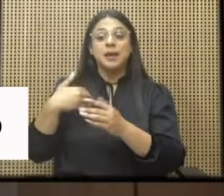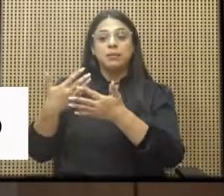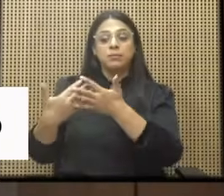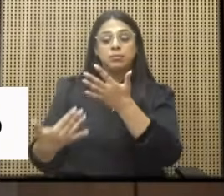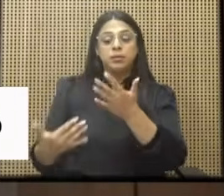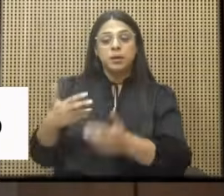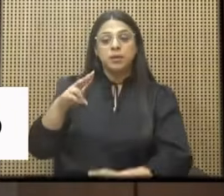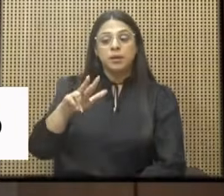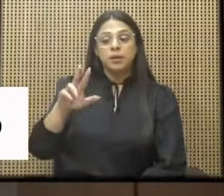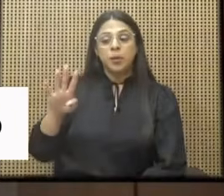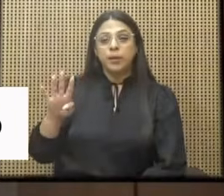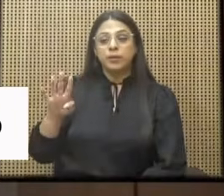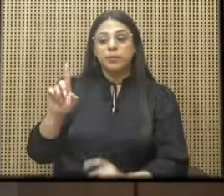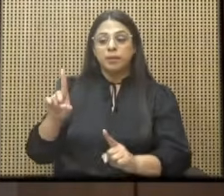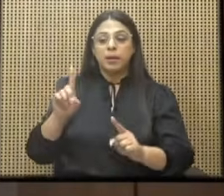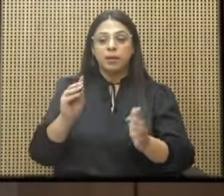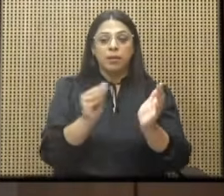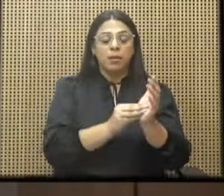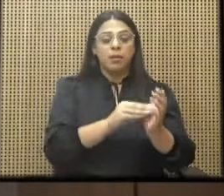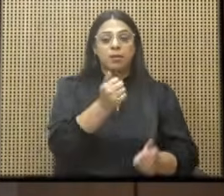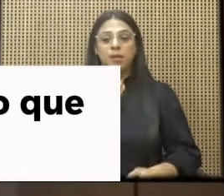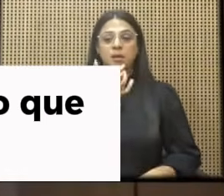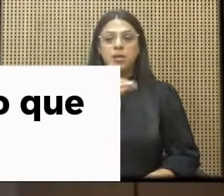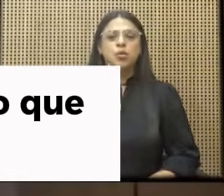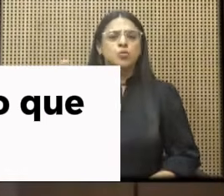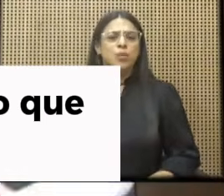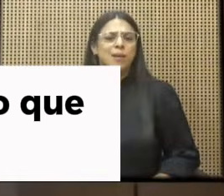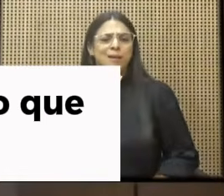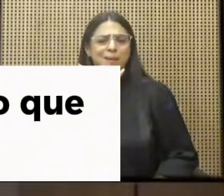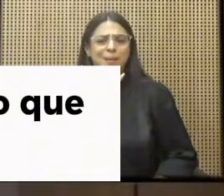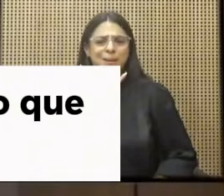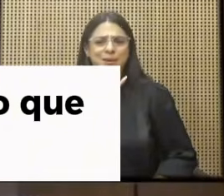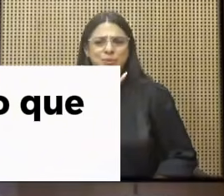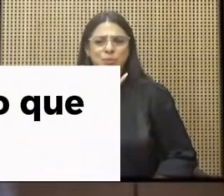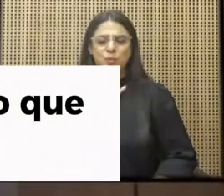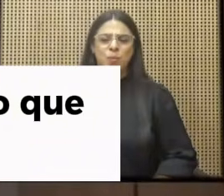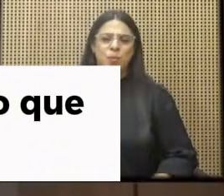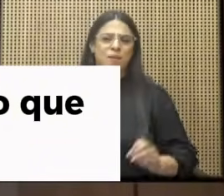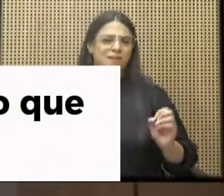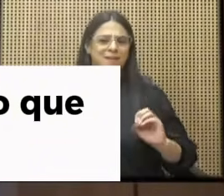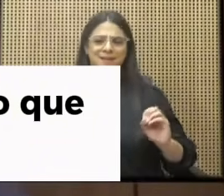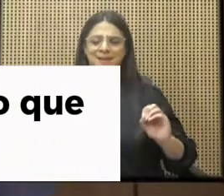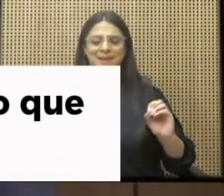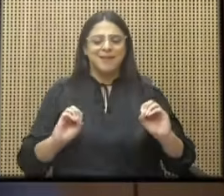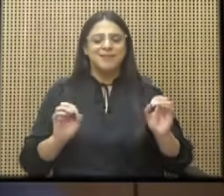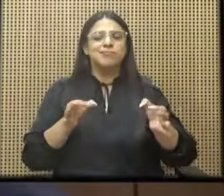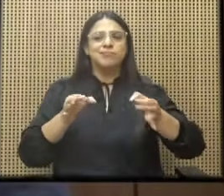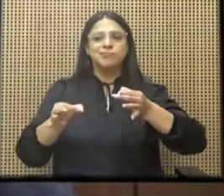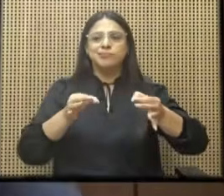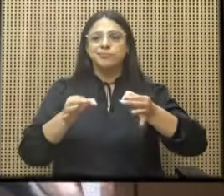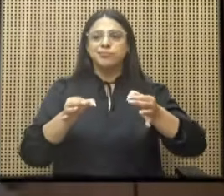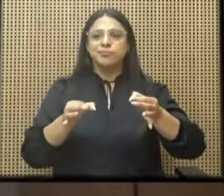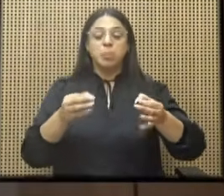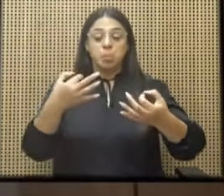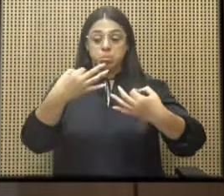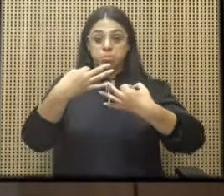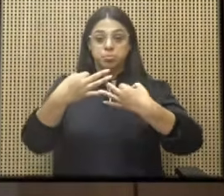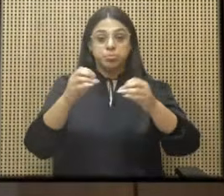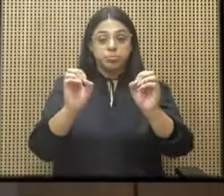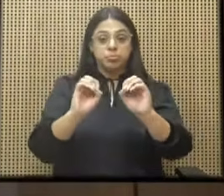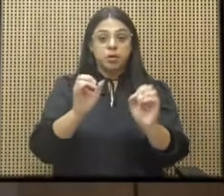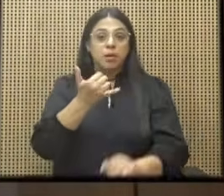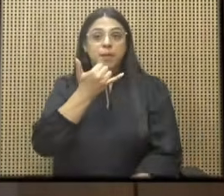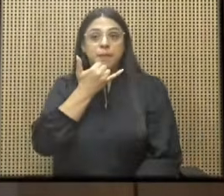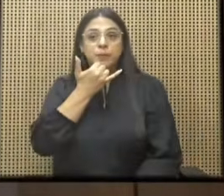pasó allí? Nadie lo ha explicado. A nosotros nadie nos ha dicho qué fue lo que ocurrió dentro de la